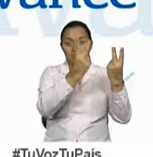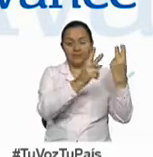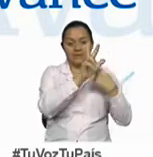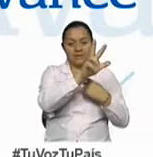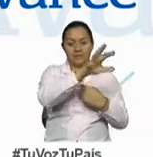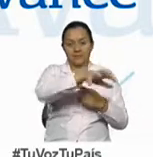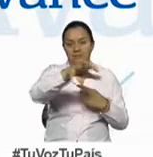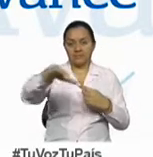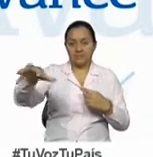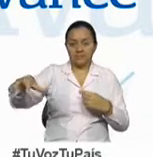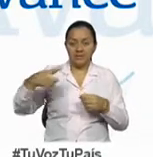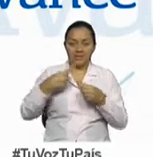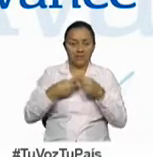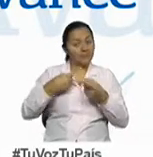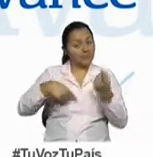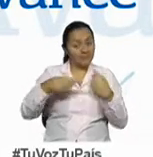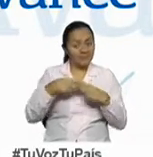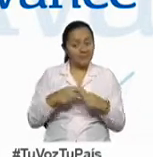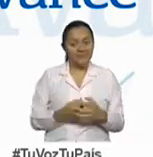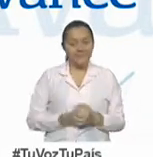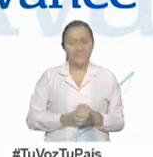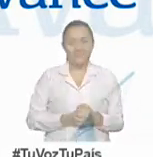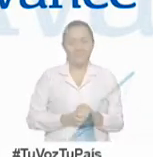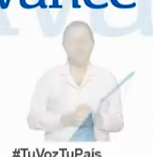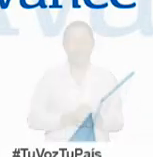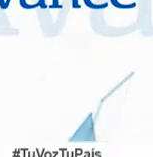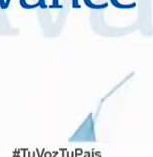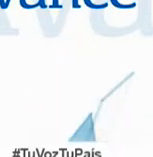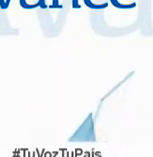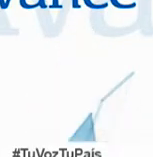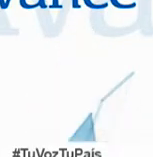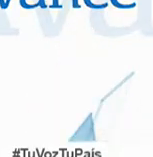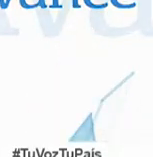sectores de la capital. Ya volvemos.